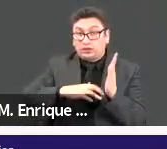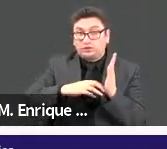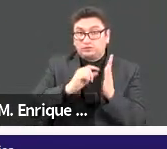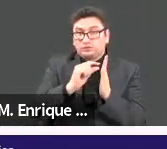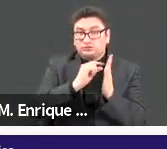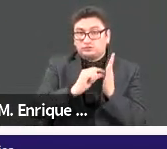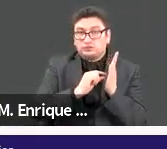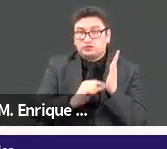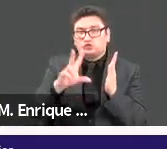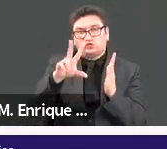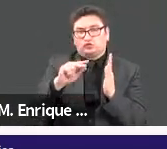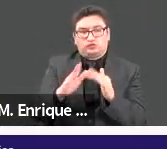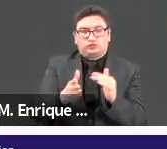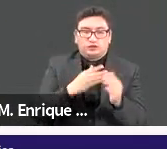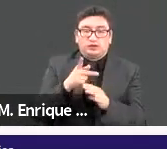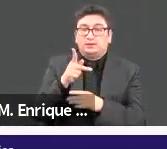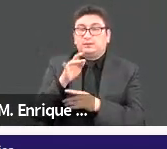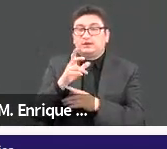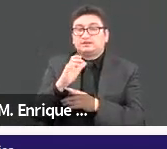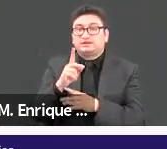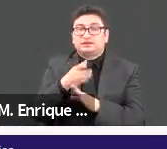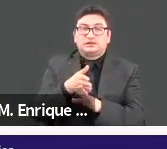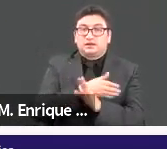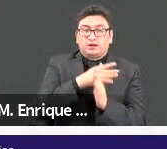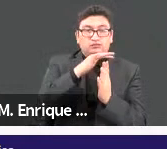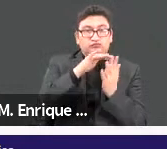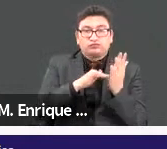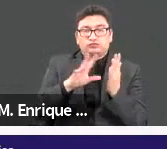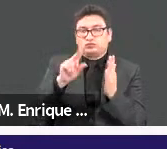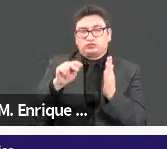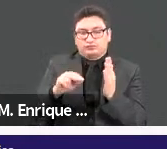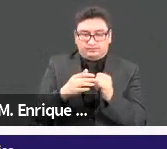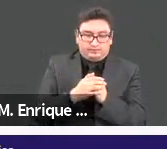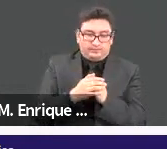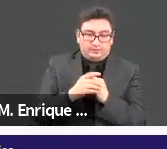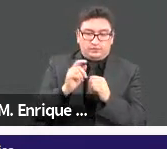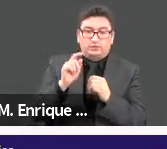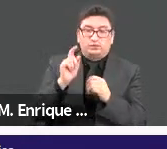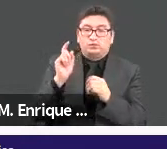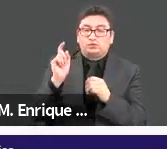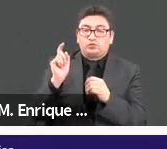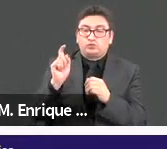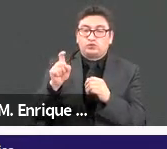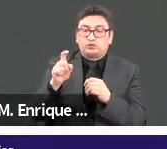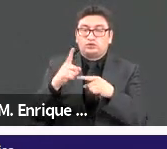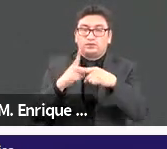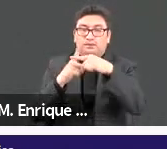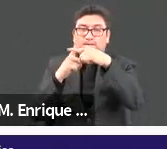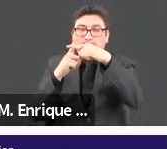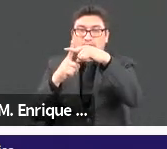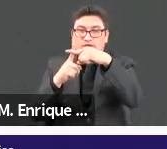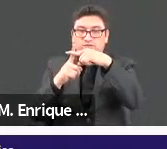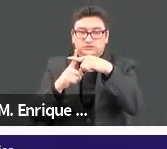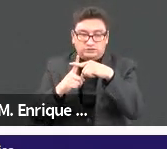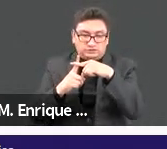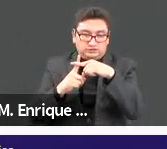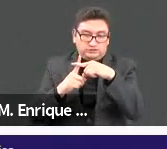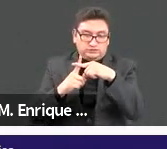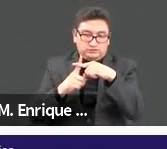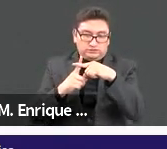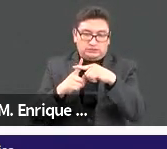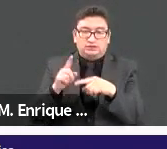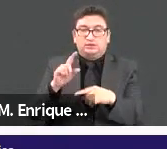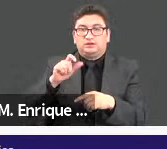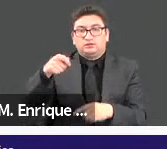en precedentes, ¿correcto? Y ahora le damos un clic en el signo más y agregamos nuestra